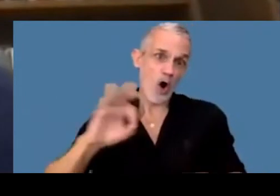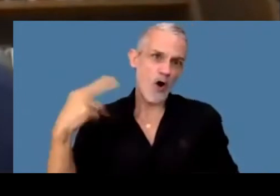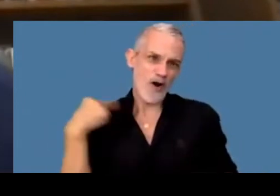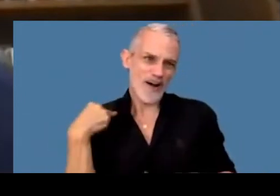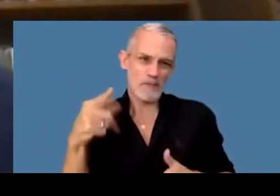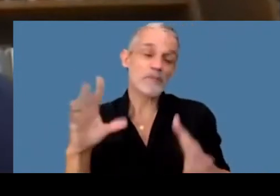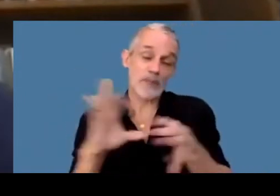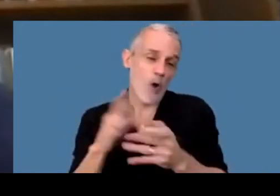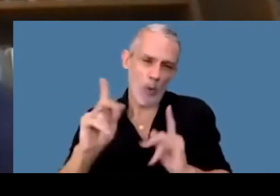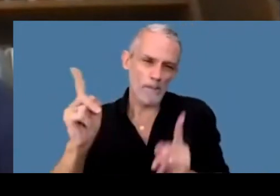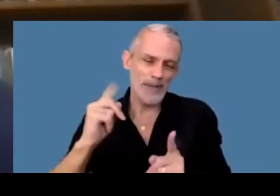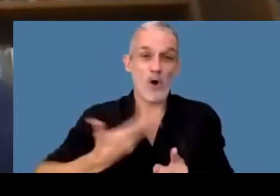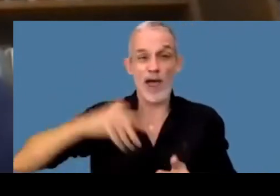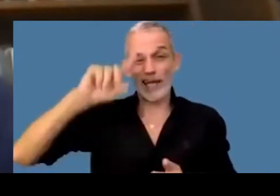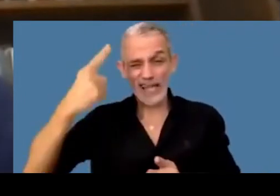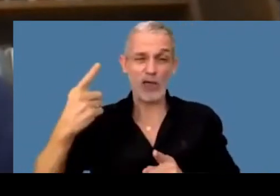juntos, Estado-empleador,